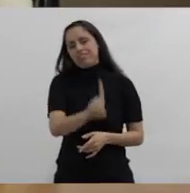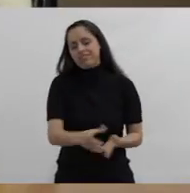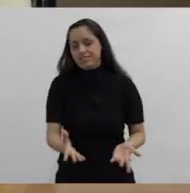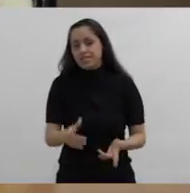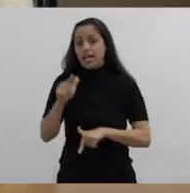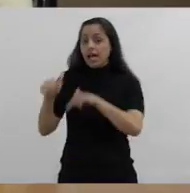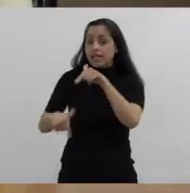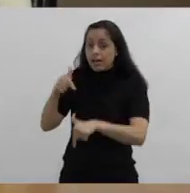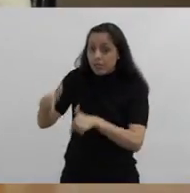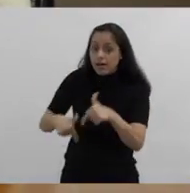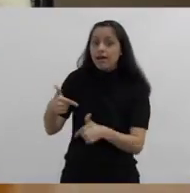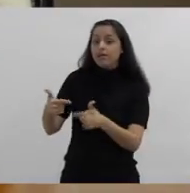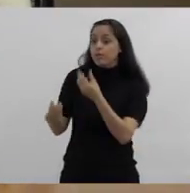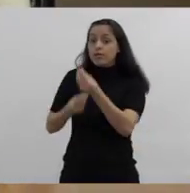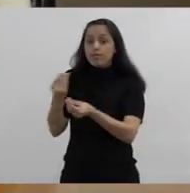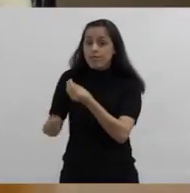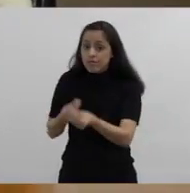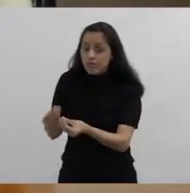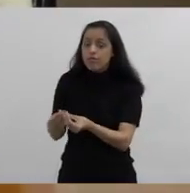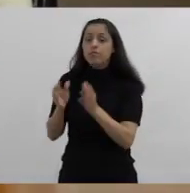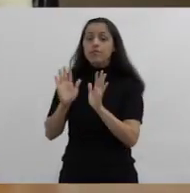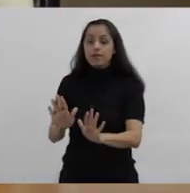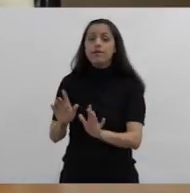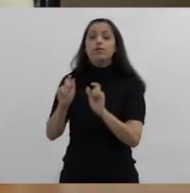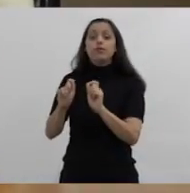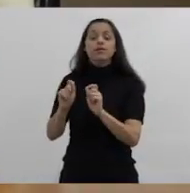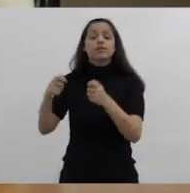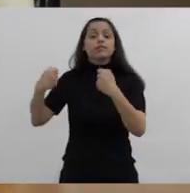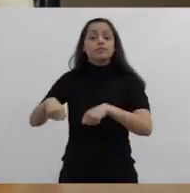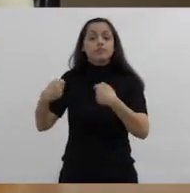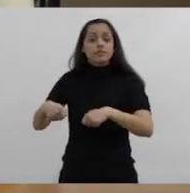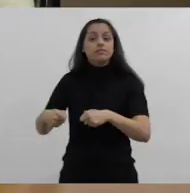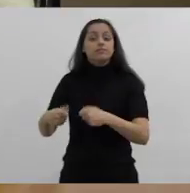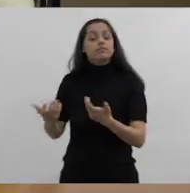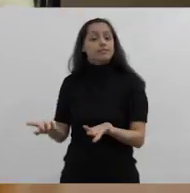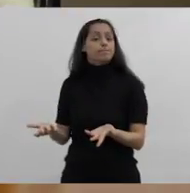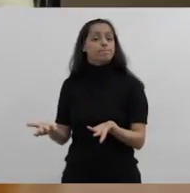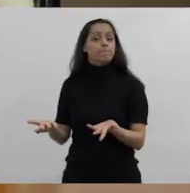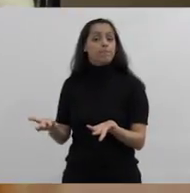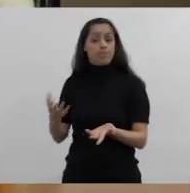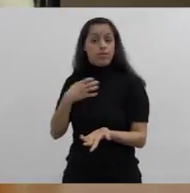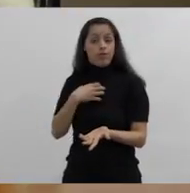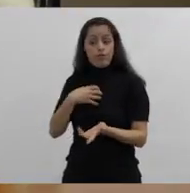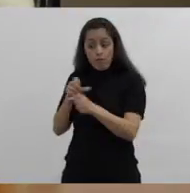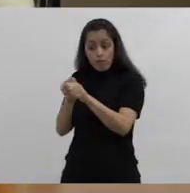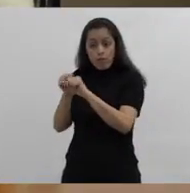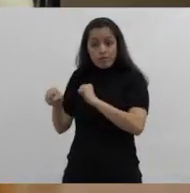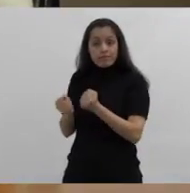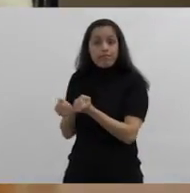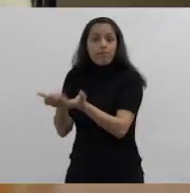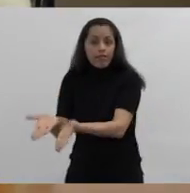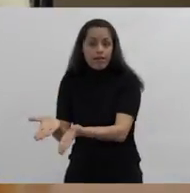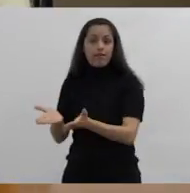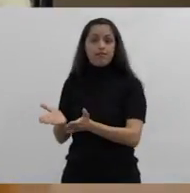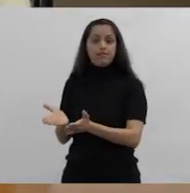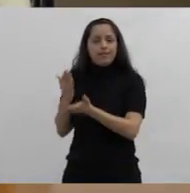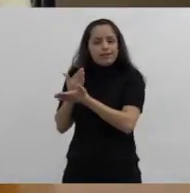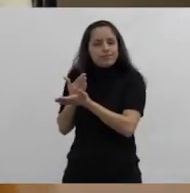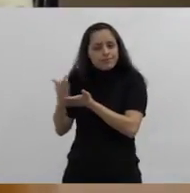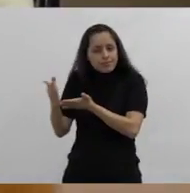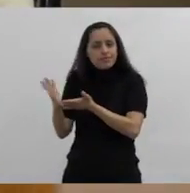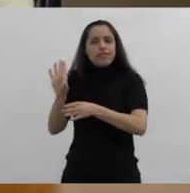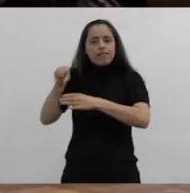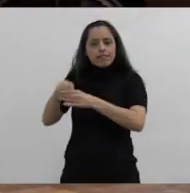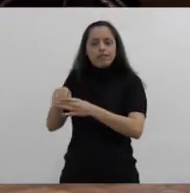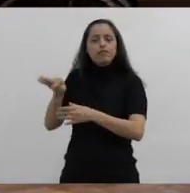otro trabajo como que queda, la otra deuda que queda pendiente es la formación docente, la